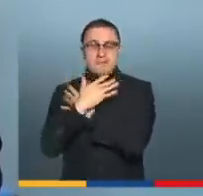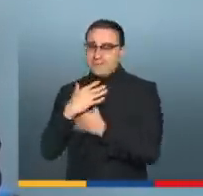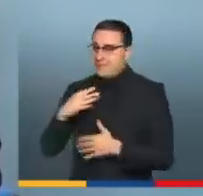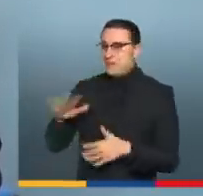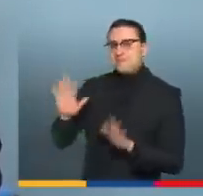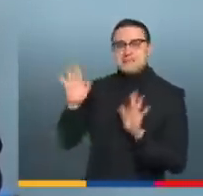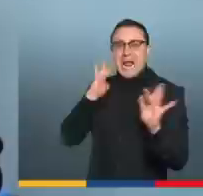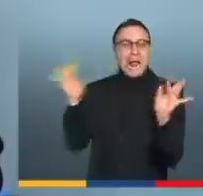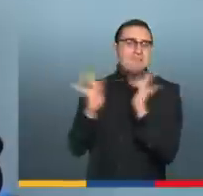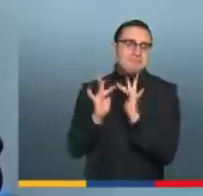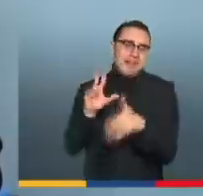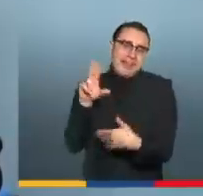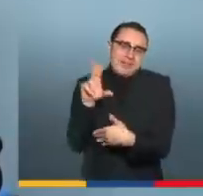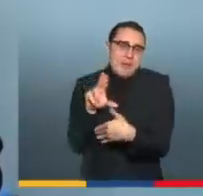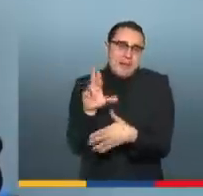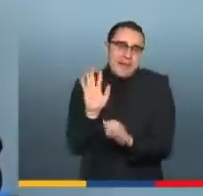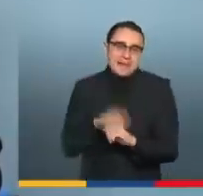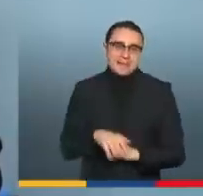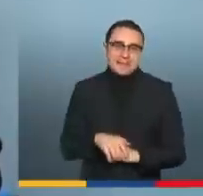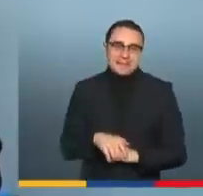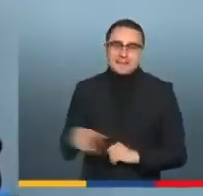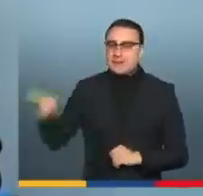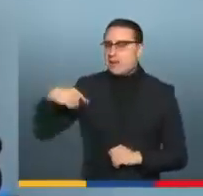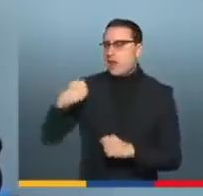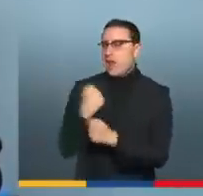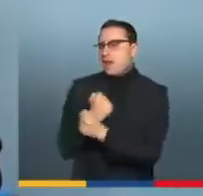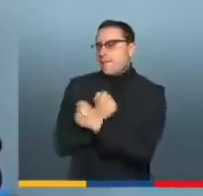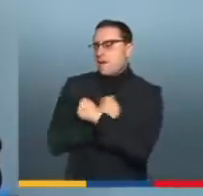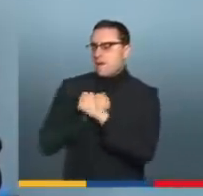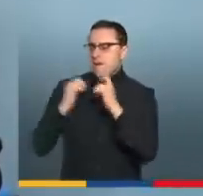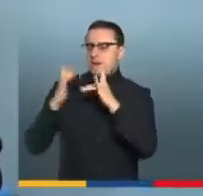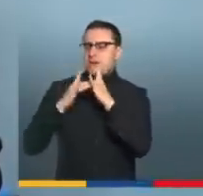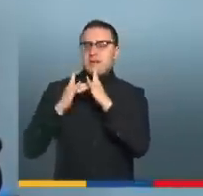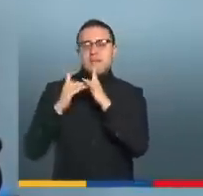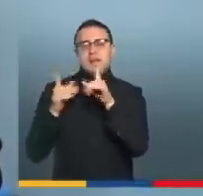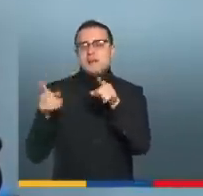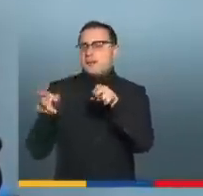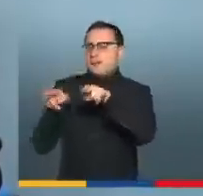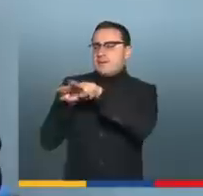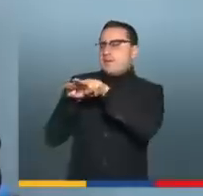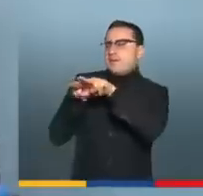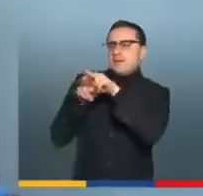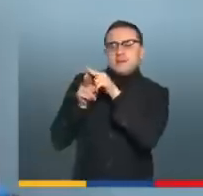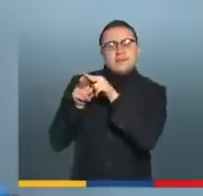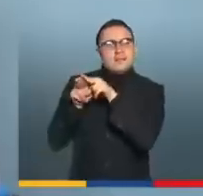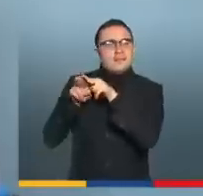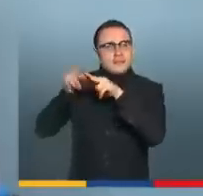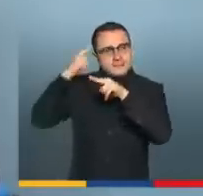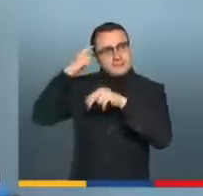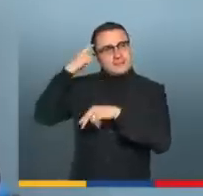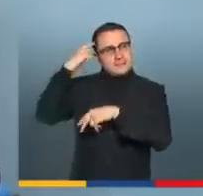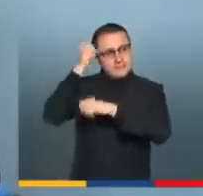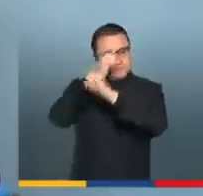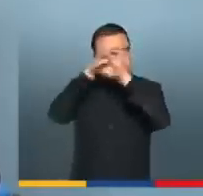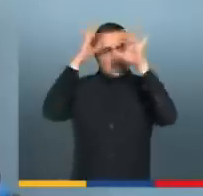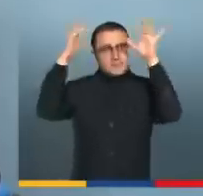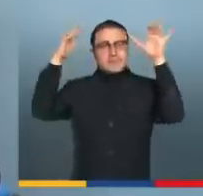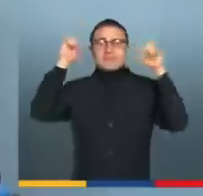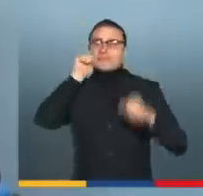latinoamericano. Los amantes acostados en esa cama, pensando en el nuevo día